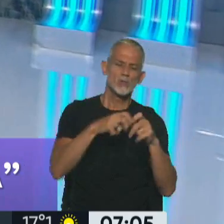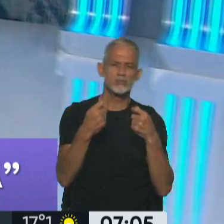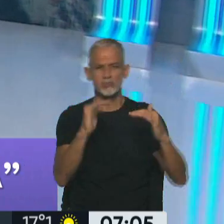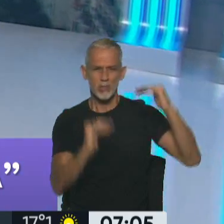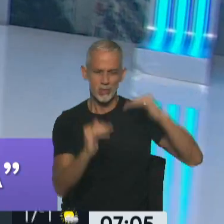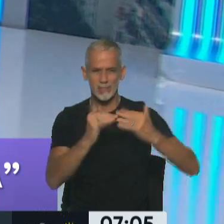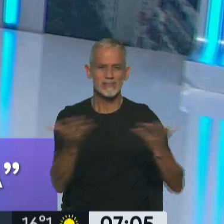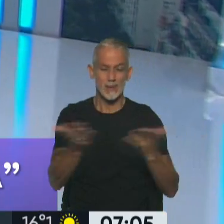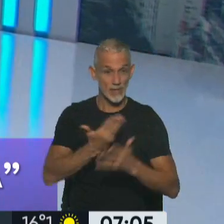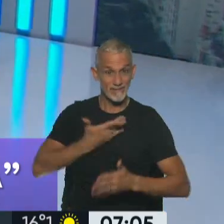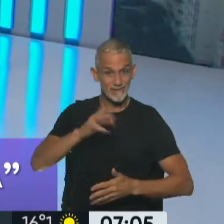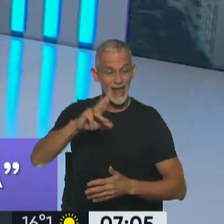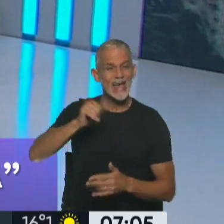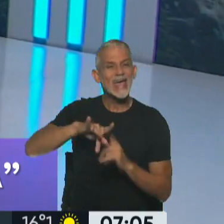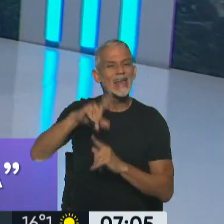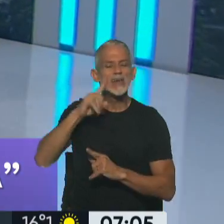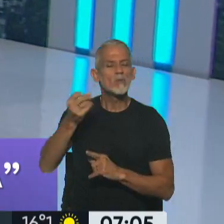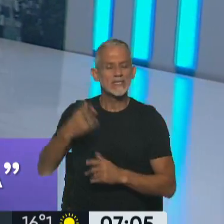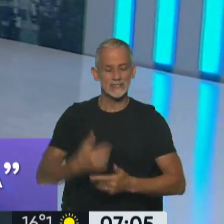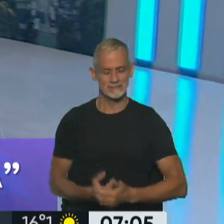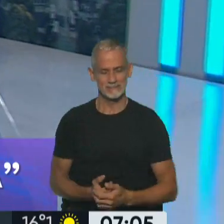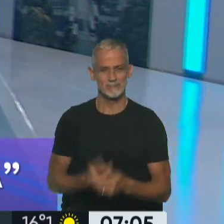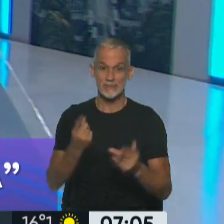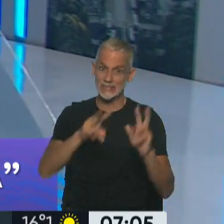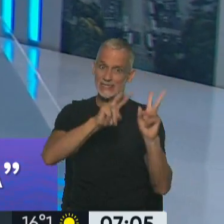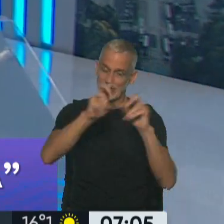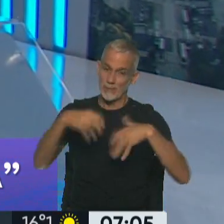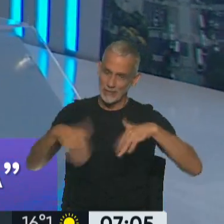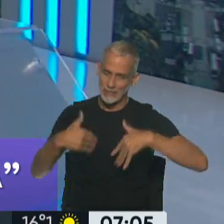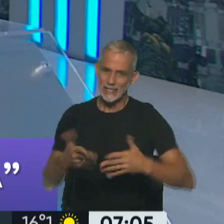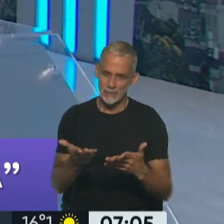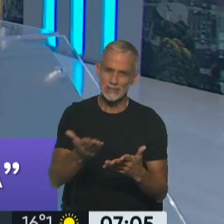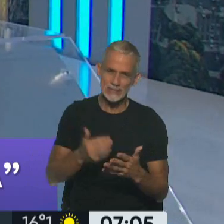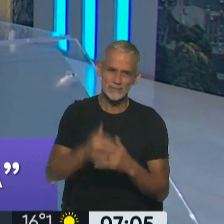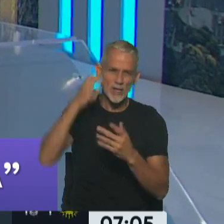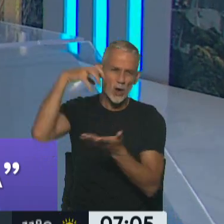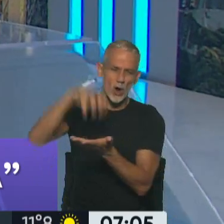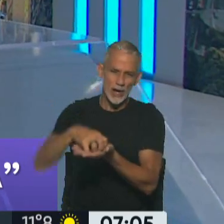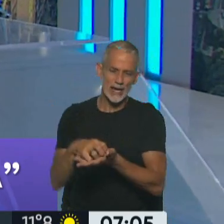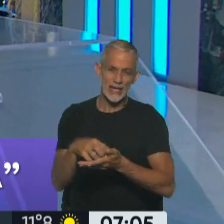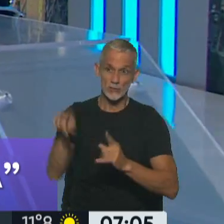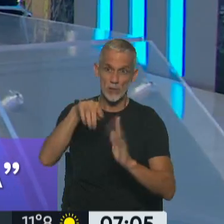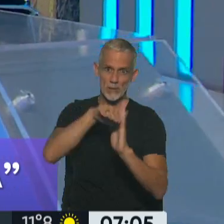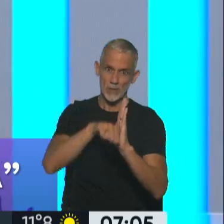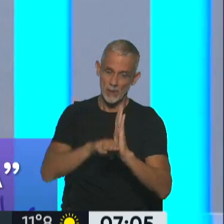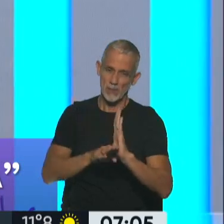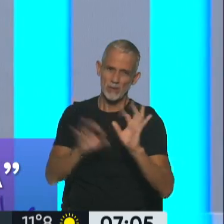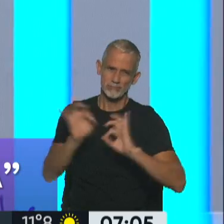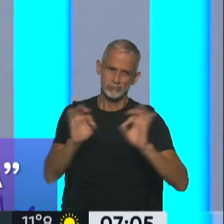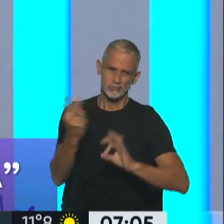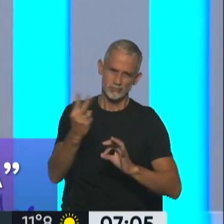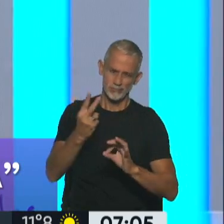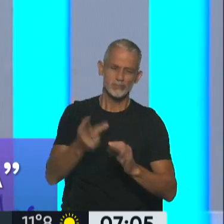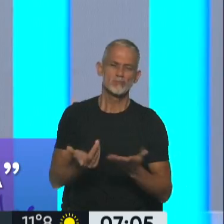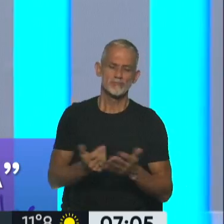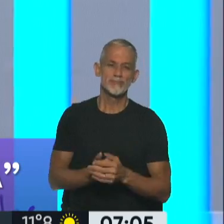Fernando Fraquelli, buen día, ¿cómo estamos? Hola, buen día Alejandro. Varios temas, muy bien, varios temas. Sé que ustedes señalaban sí, claro, con Magalí respecto a